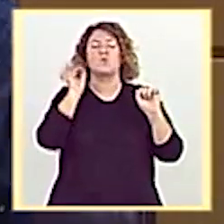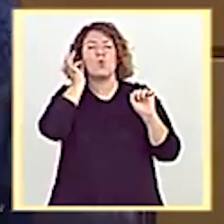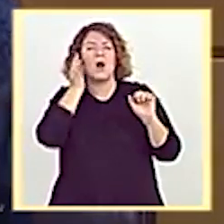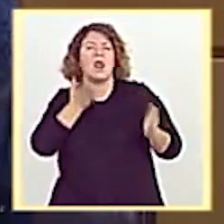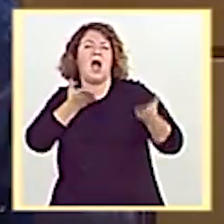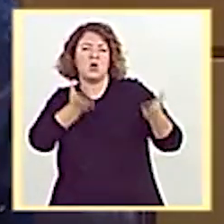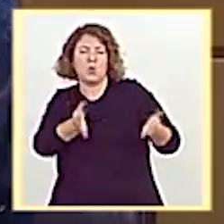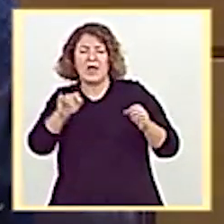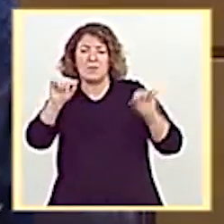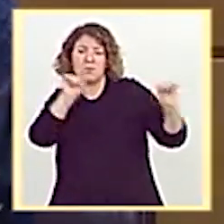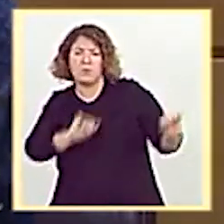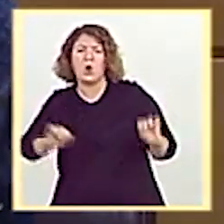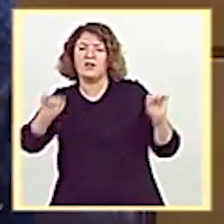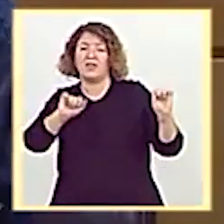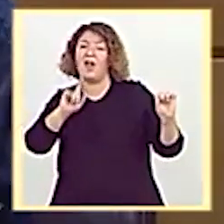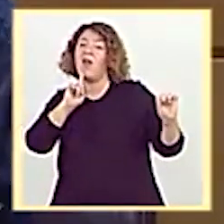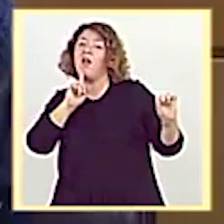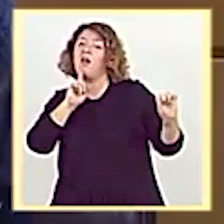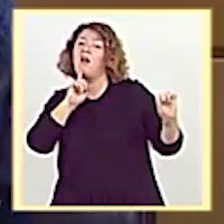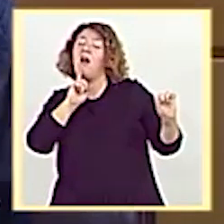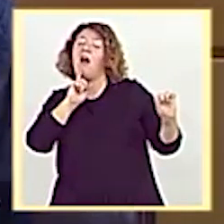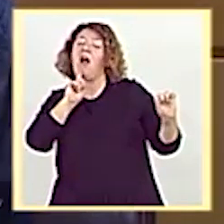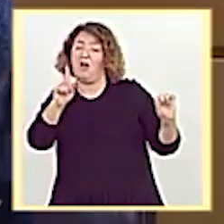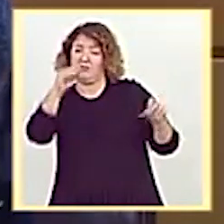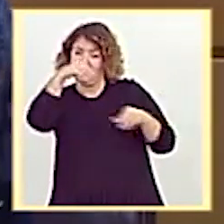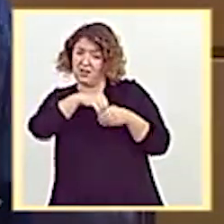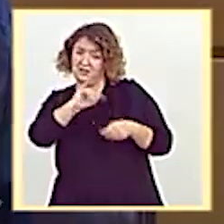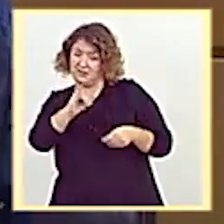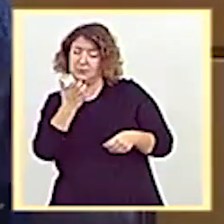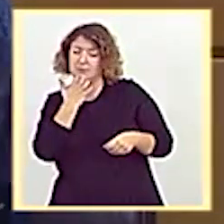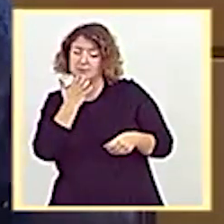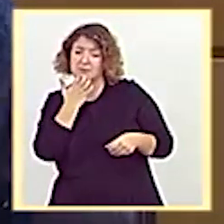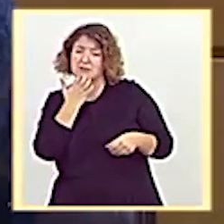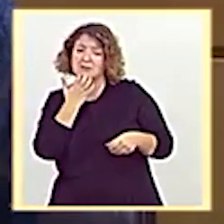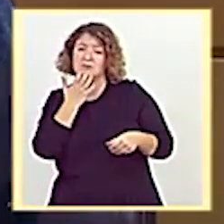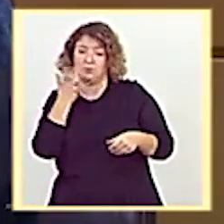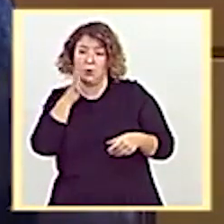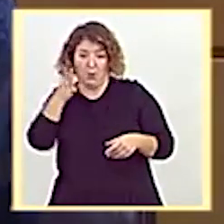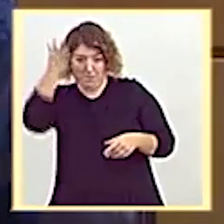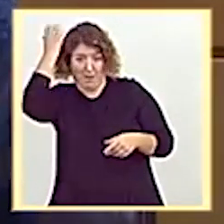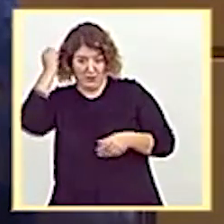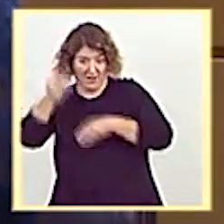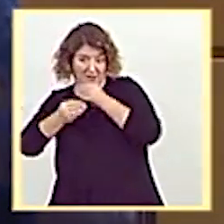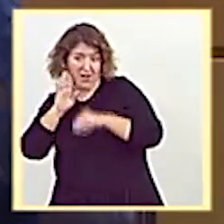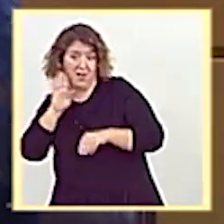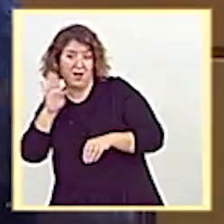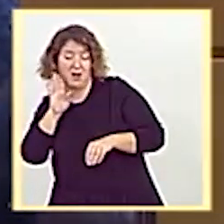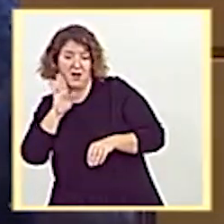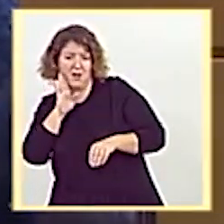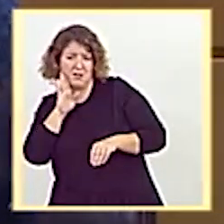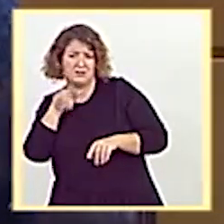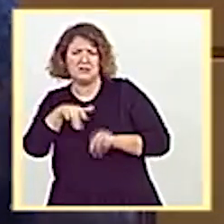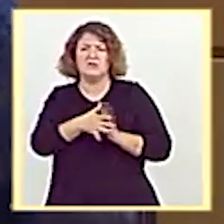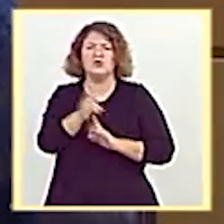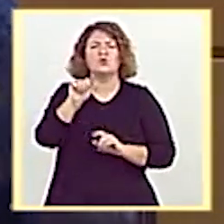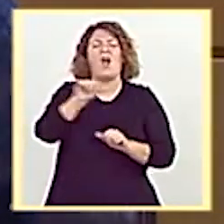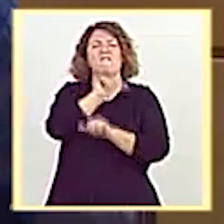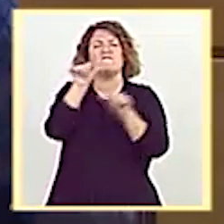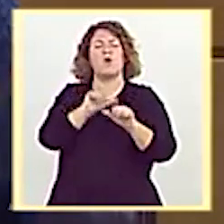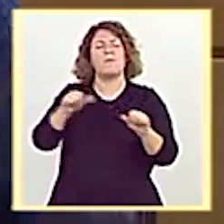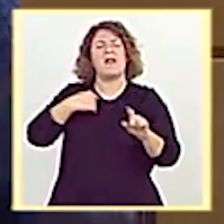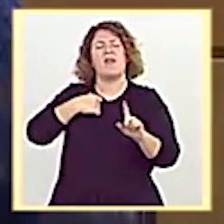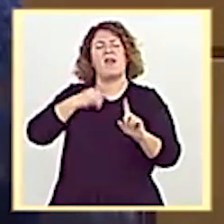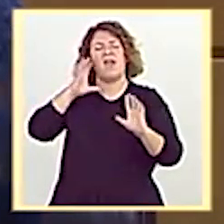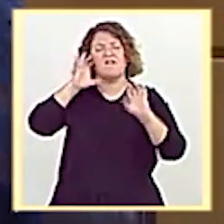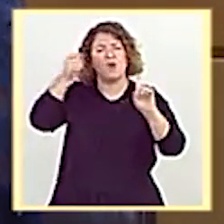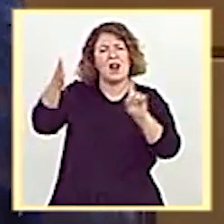mujeres, advierte de que prácticas como las que ha cometido el señor Pablo Iglesias constituye una forma de violencia de género